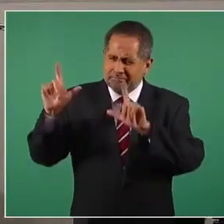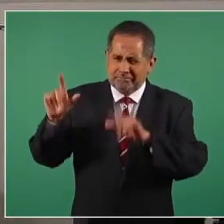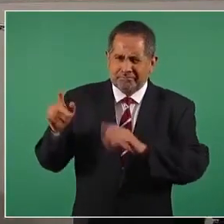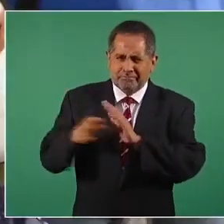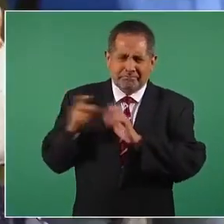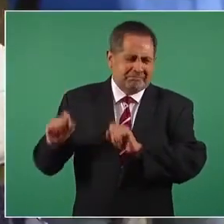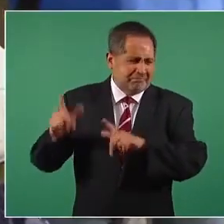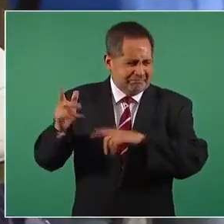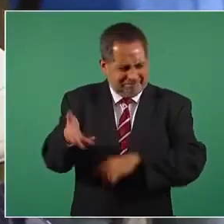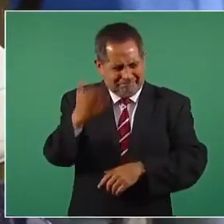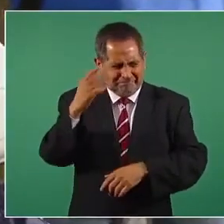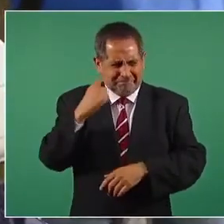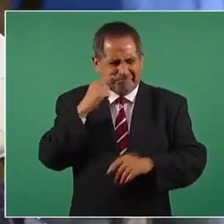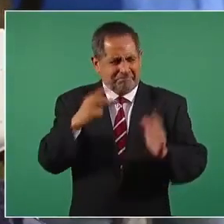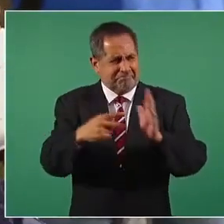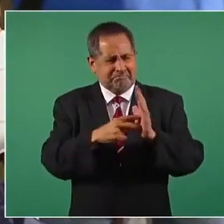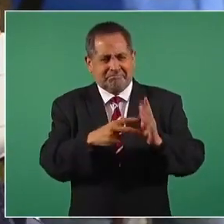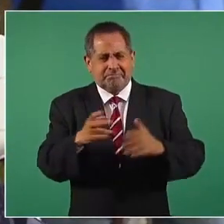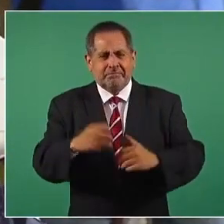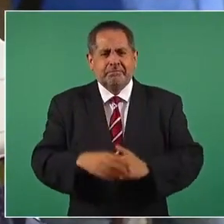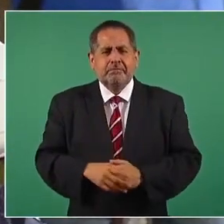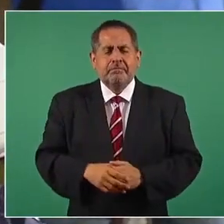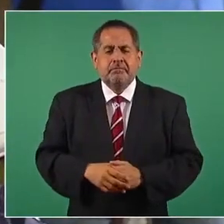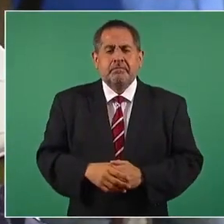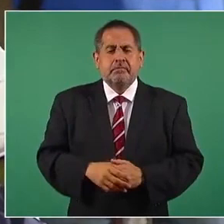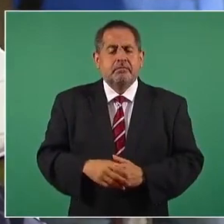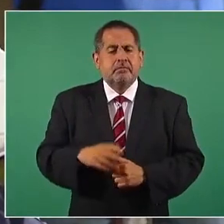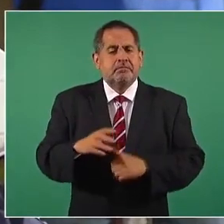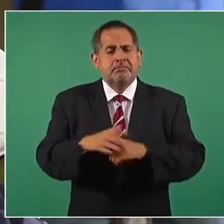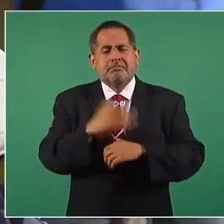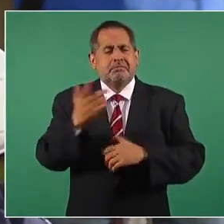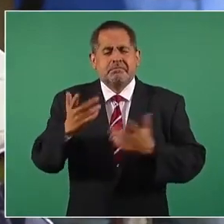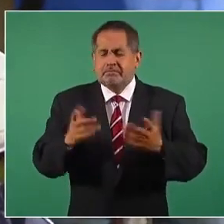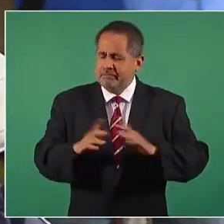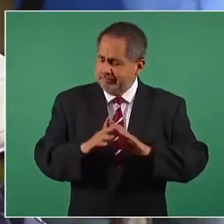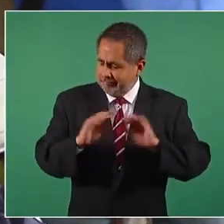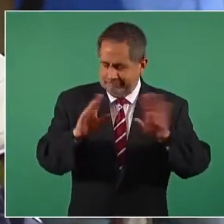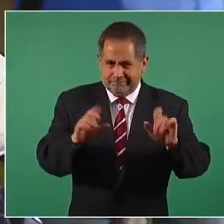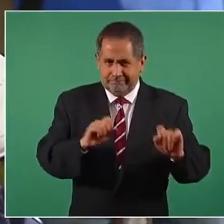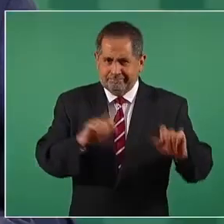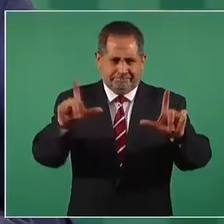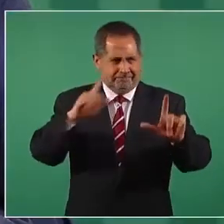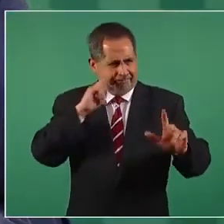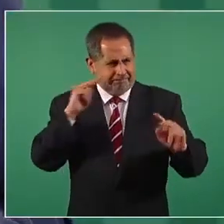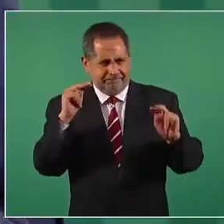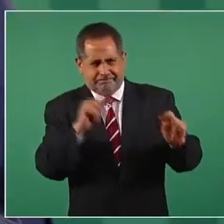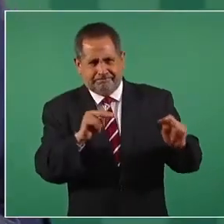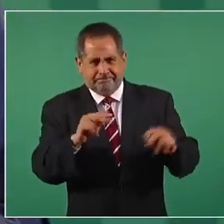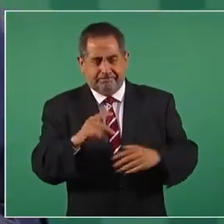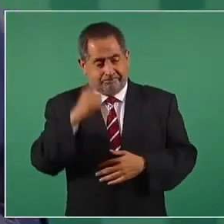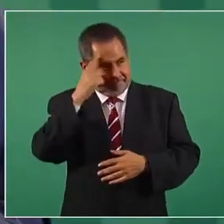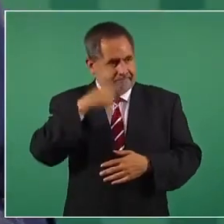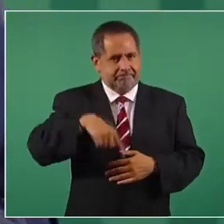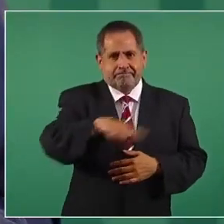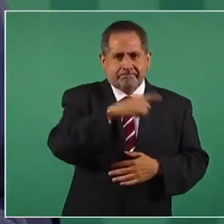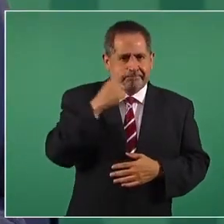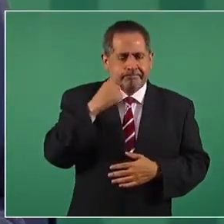vez. Hombre. Sí, ya. Porque no, claro, que hay que ponerlo. O sea, para que